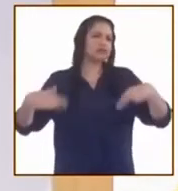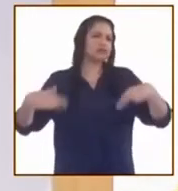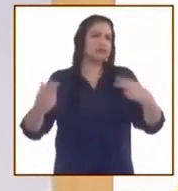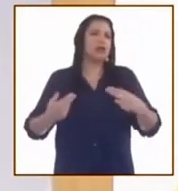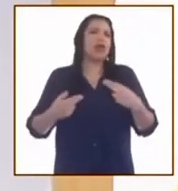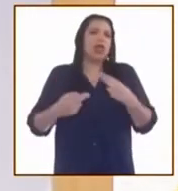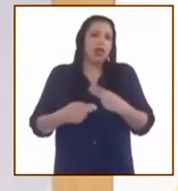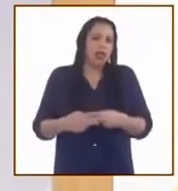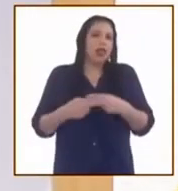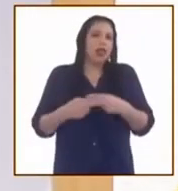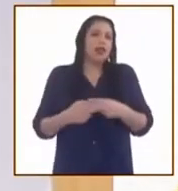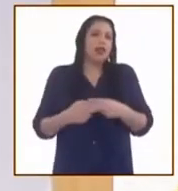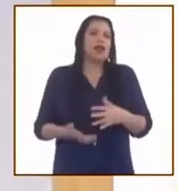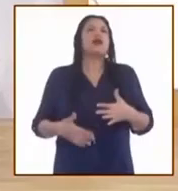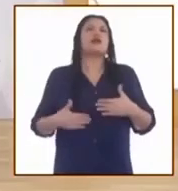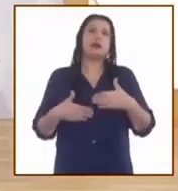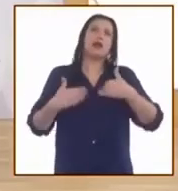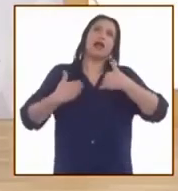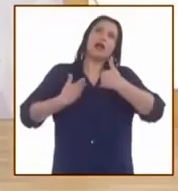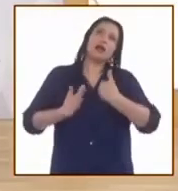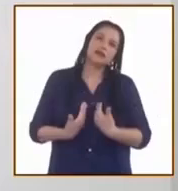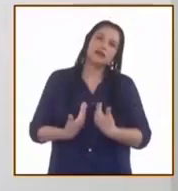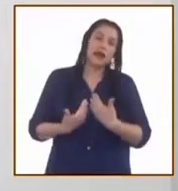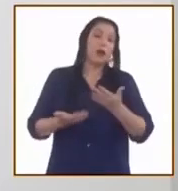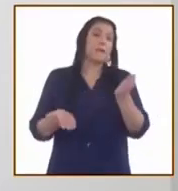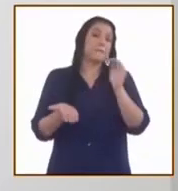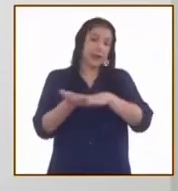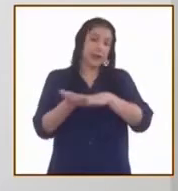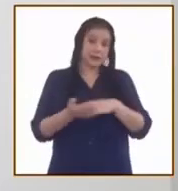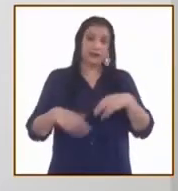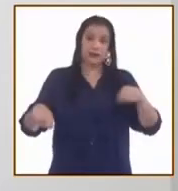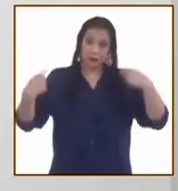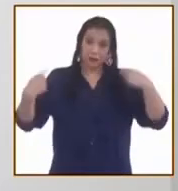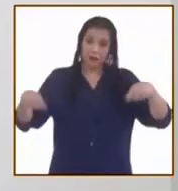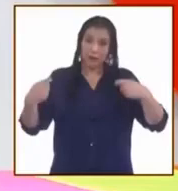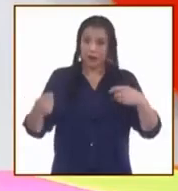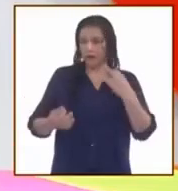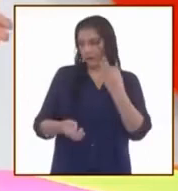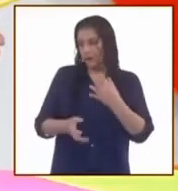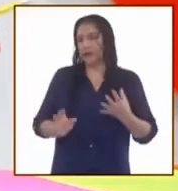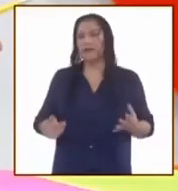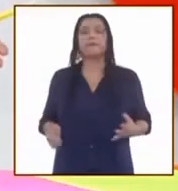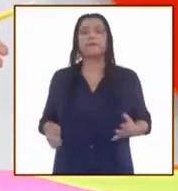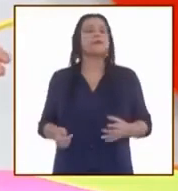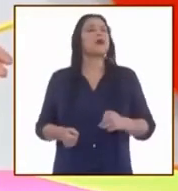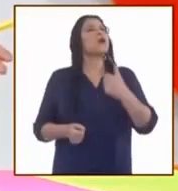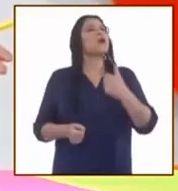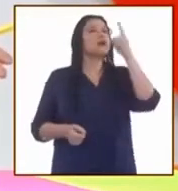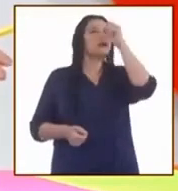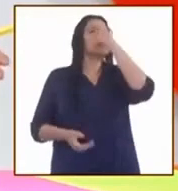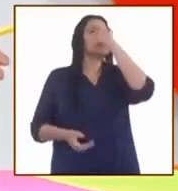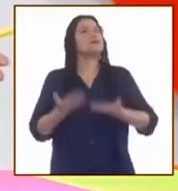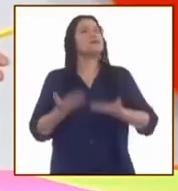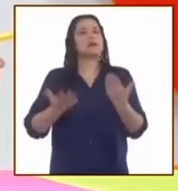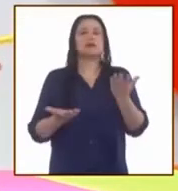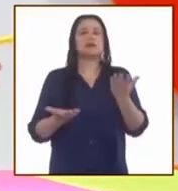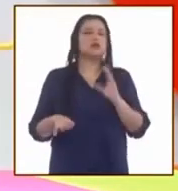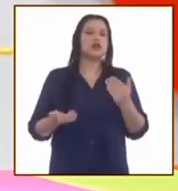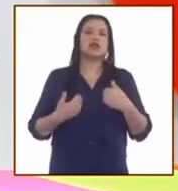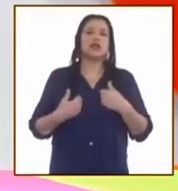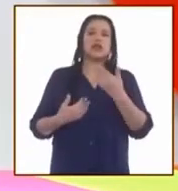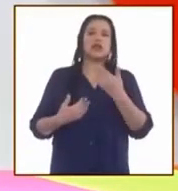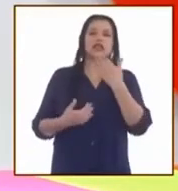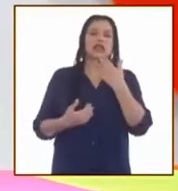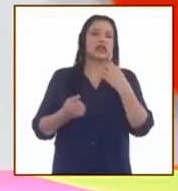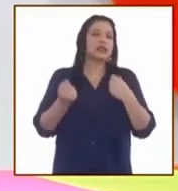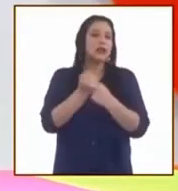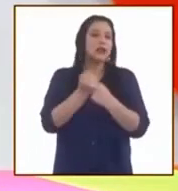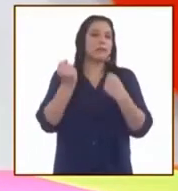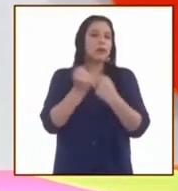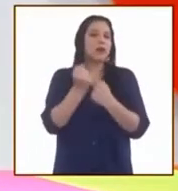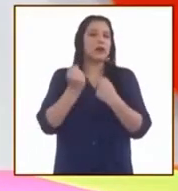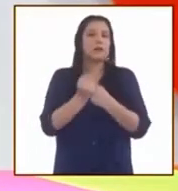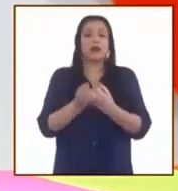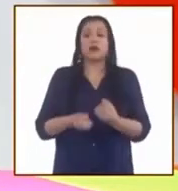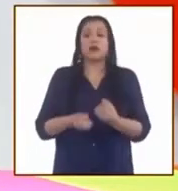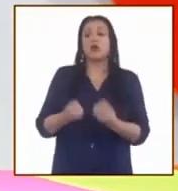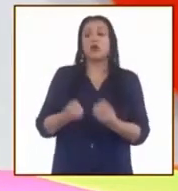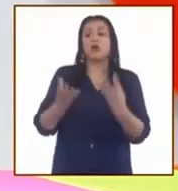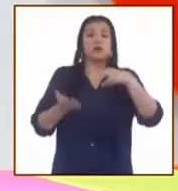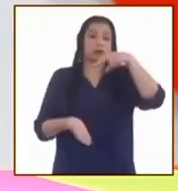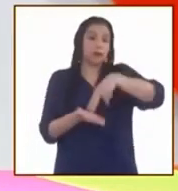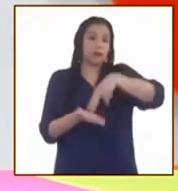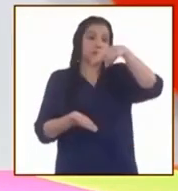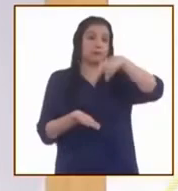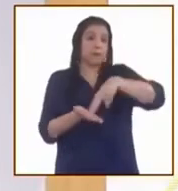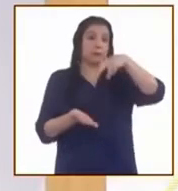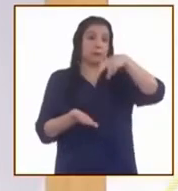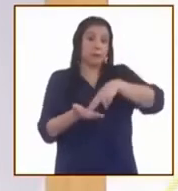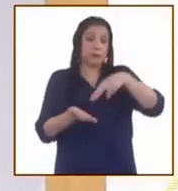pesada, aunque me hubiera cansado mucho más al moverla. Así es, Junior. Otra dificultad puede ser no tener quien te apoye para medir el tiempo de saltos, porque hacer las dos